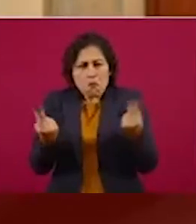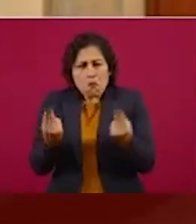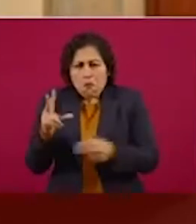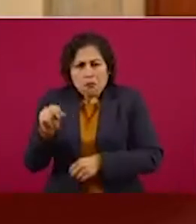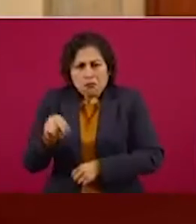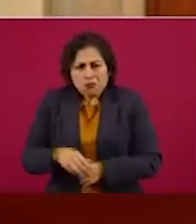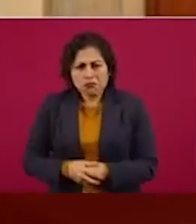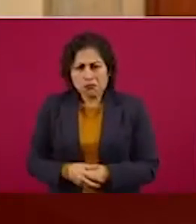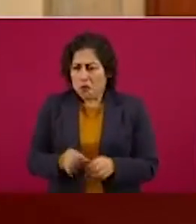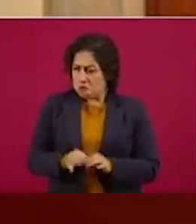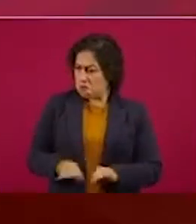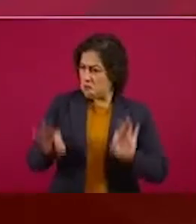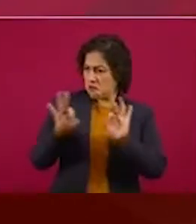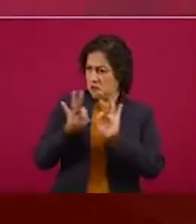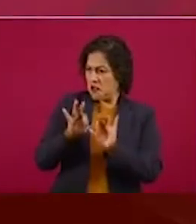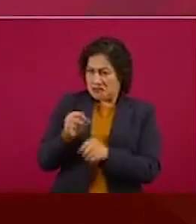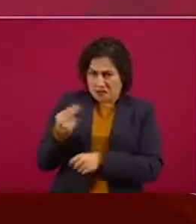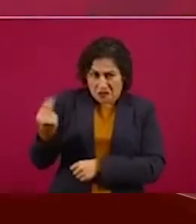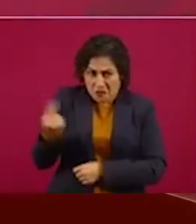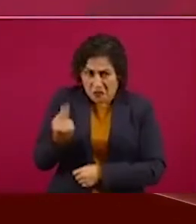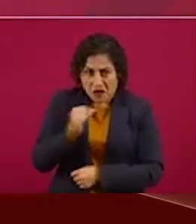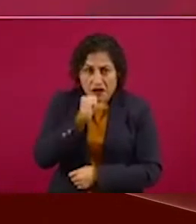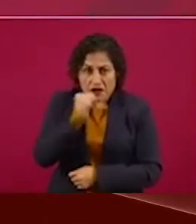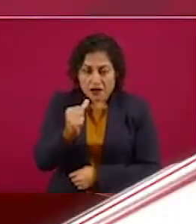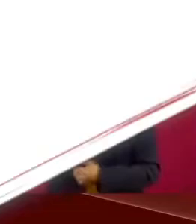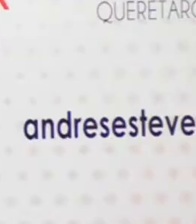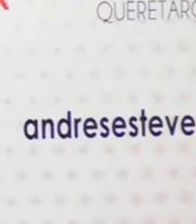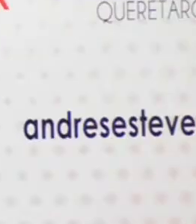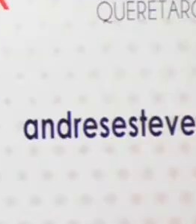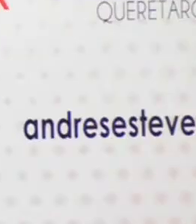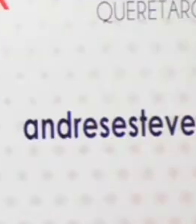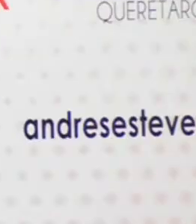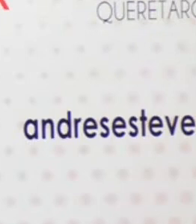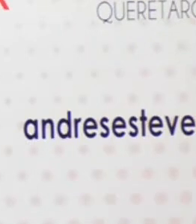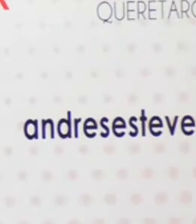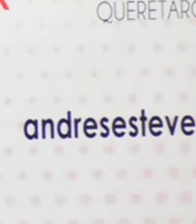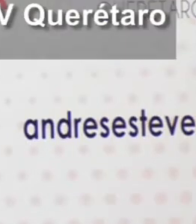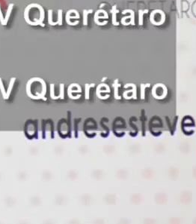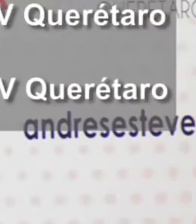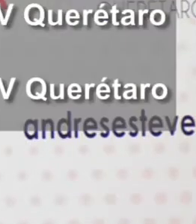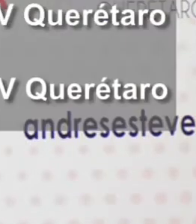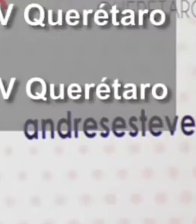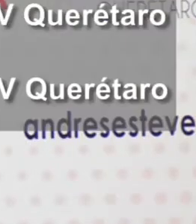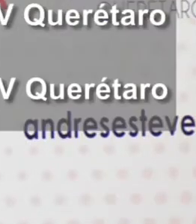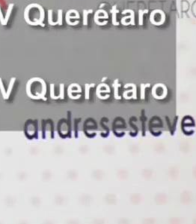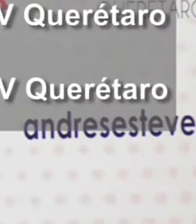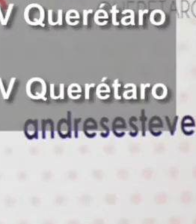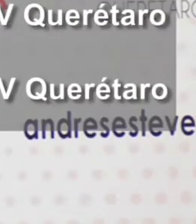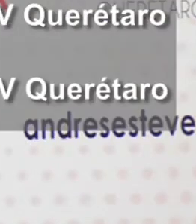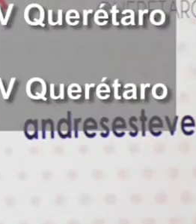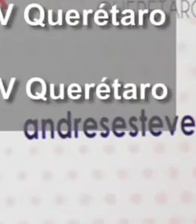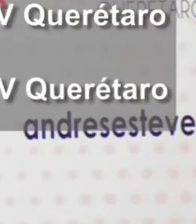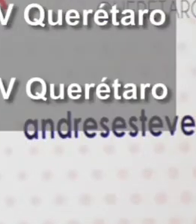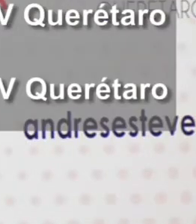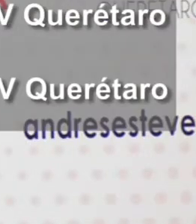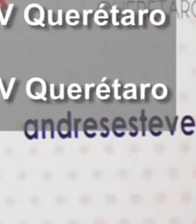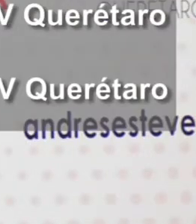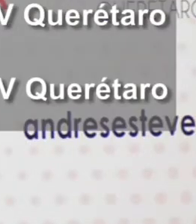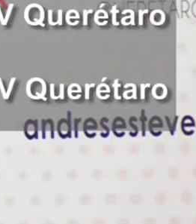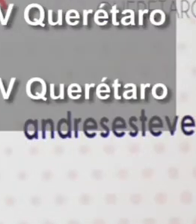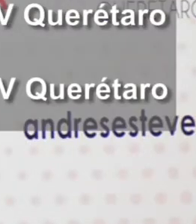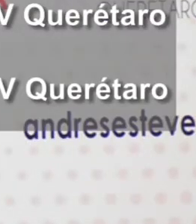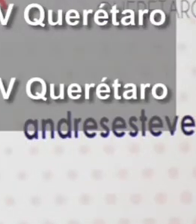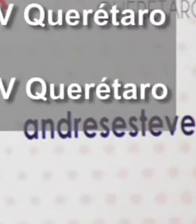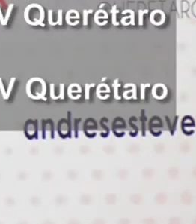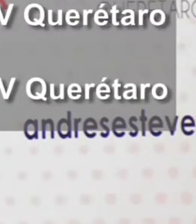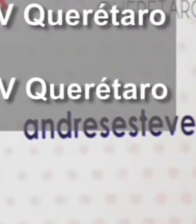reiteró que lo más importante es que no nos enfermemos. Recuerda todas las noticias al momento en nuestro portal andresesteves